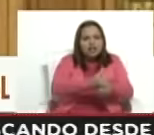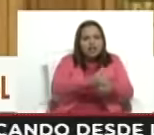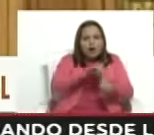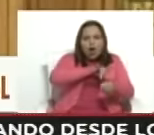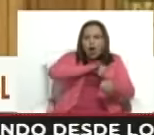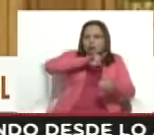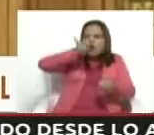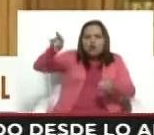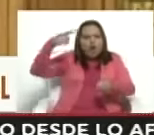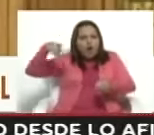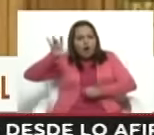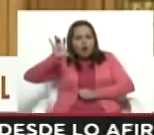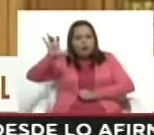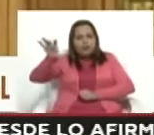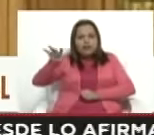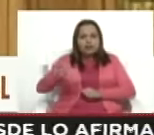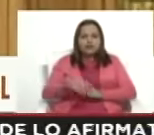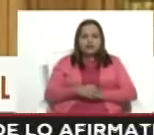país.